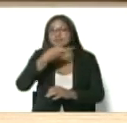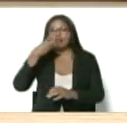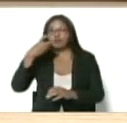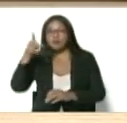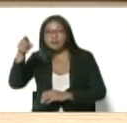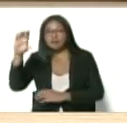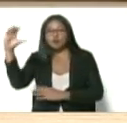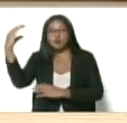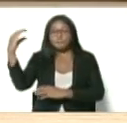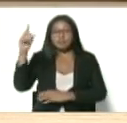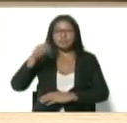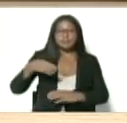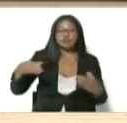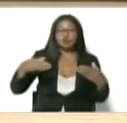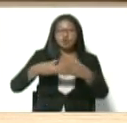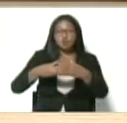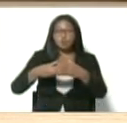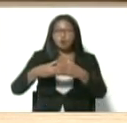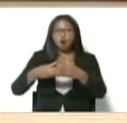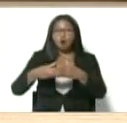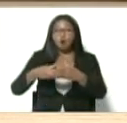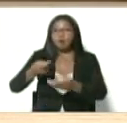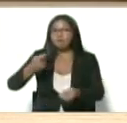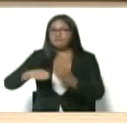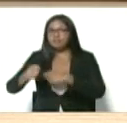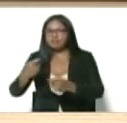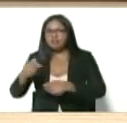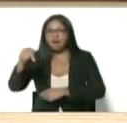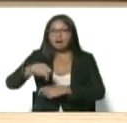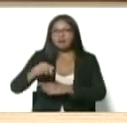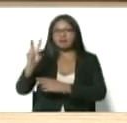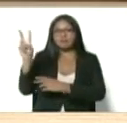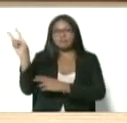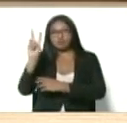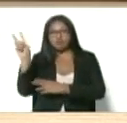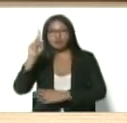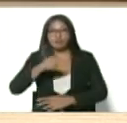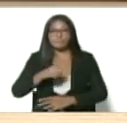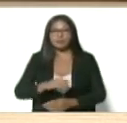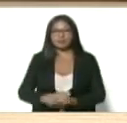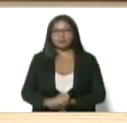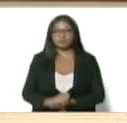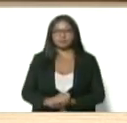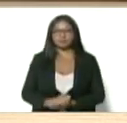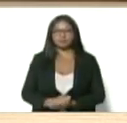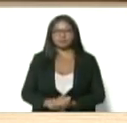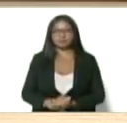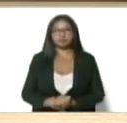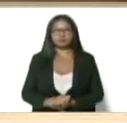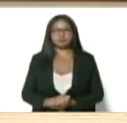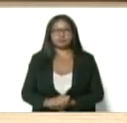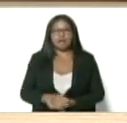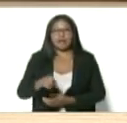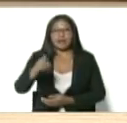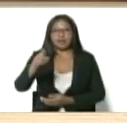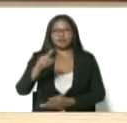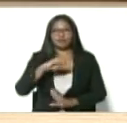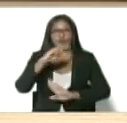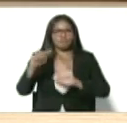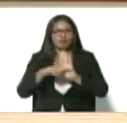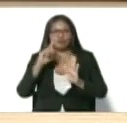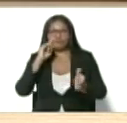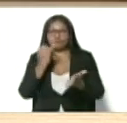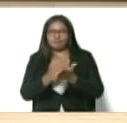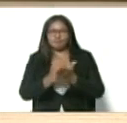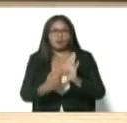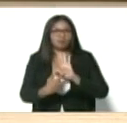y de los grupos de narcotraficantes dentro de venezuela eso está totalmente documentado